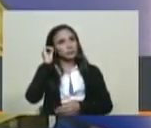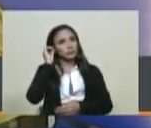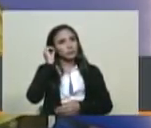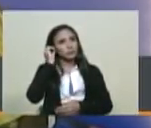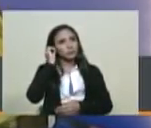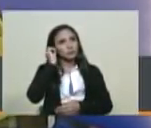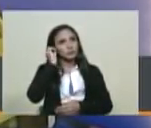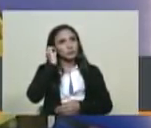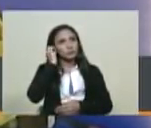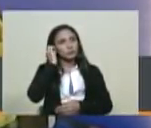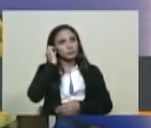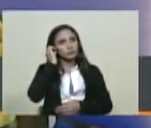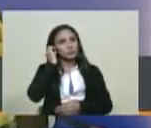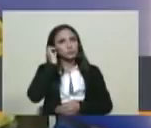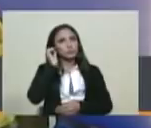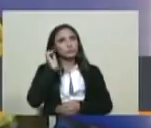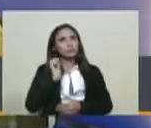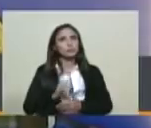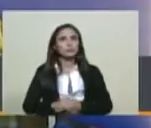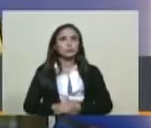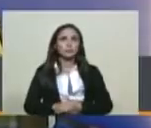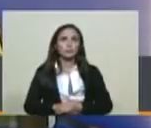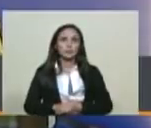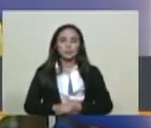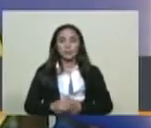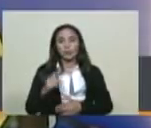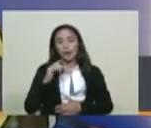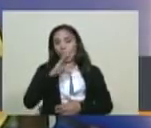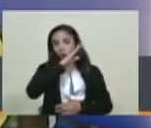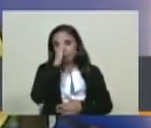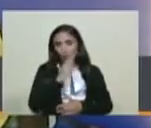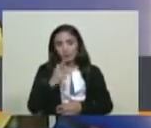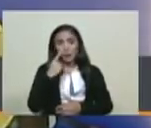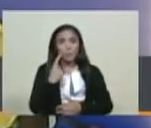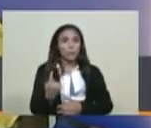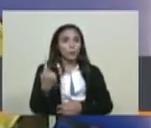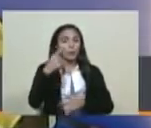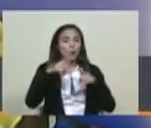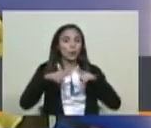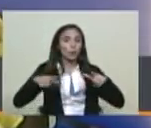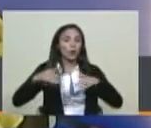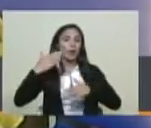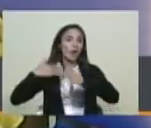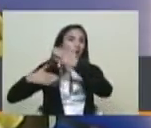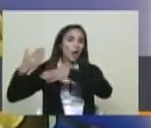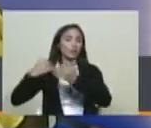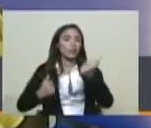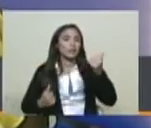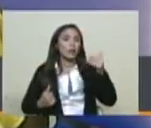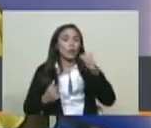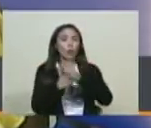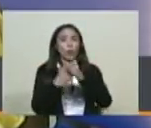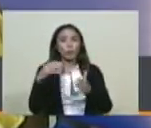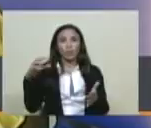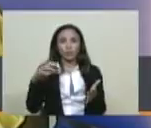No hay que olvidar que en Brasil fue el primer lugar donde se dio un golpe de Estado apoyado por los gringos